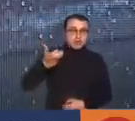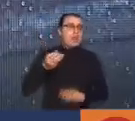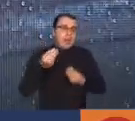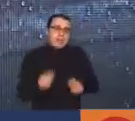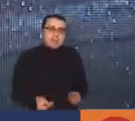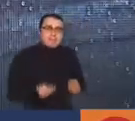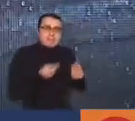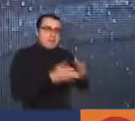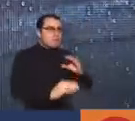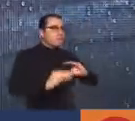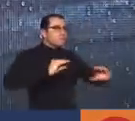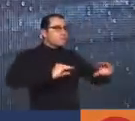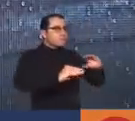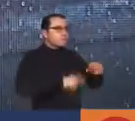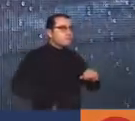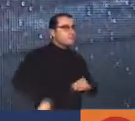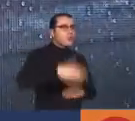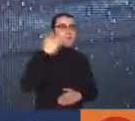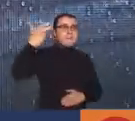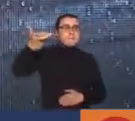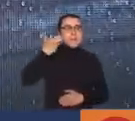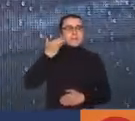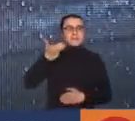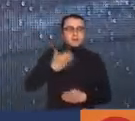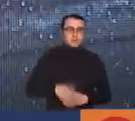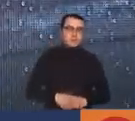eso permitiría